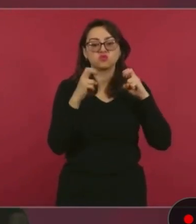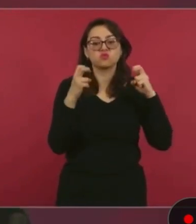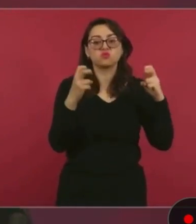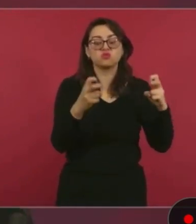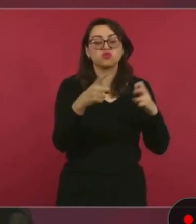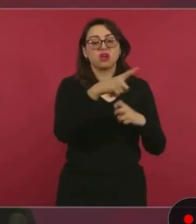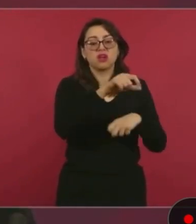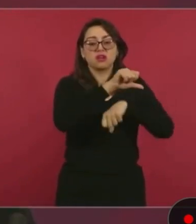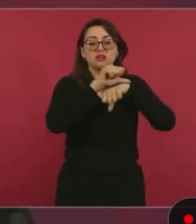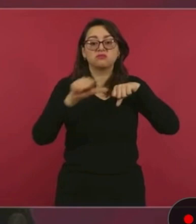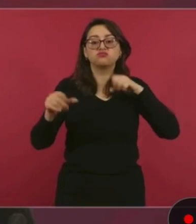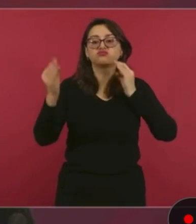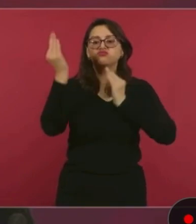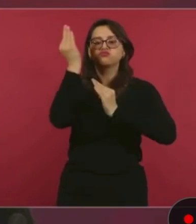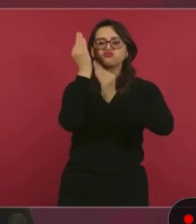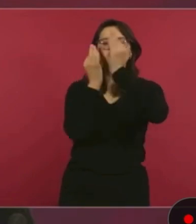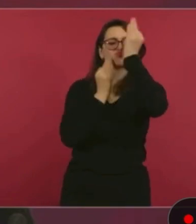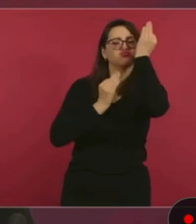Ya no,